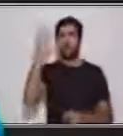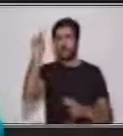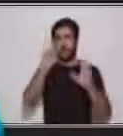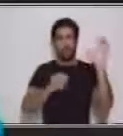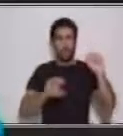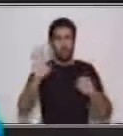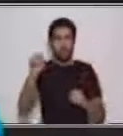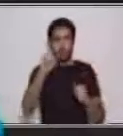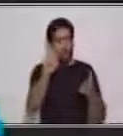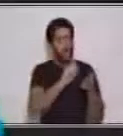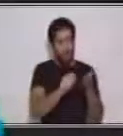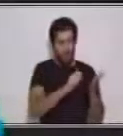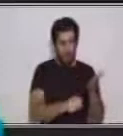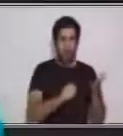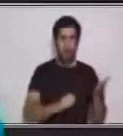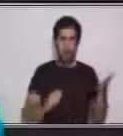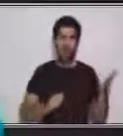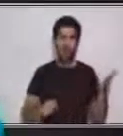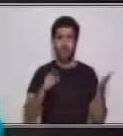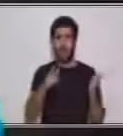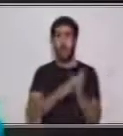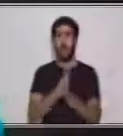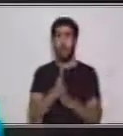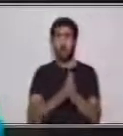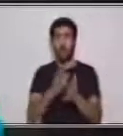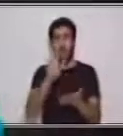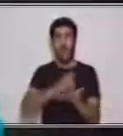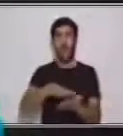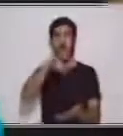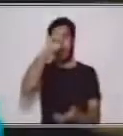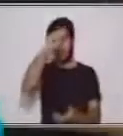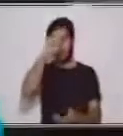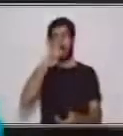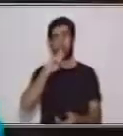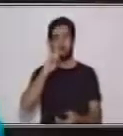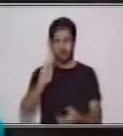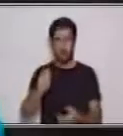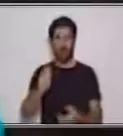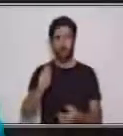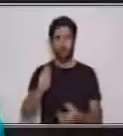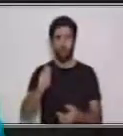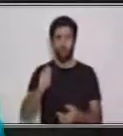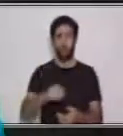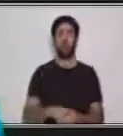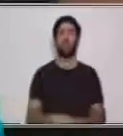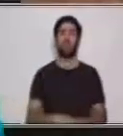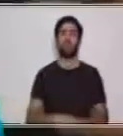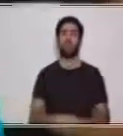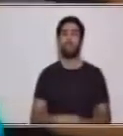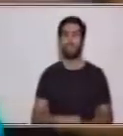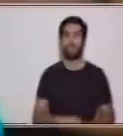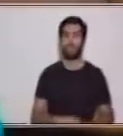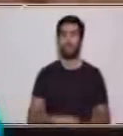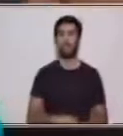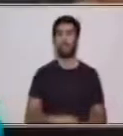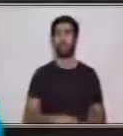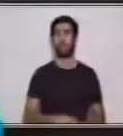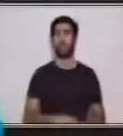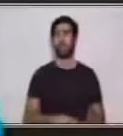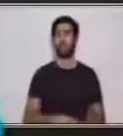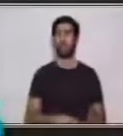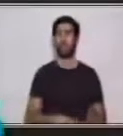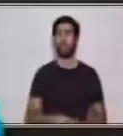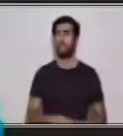casa estás aprovechando todos esos espacios importantes para poder anotar y tomar en cuenta todos